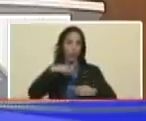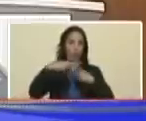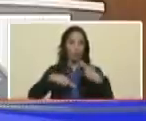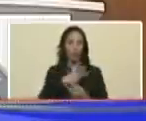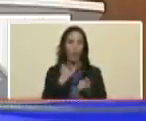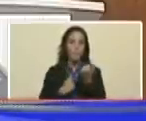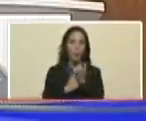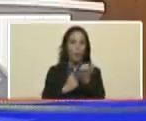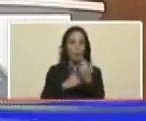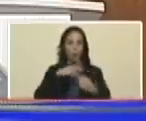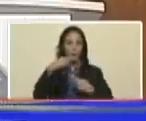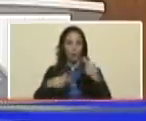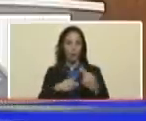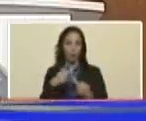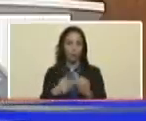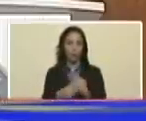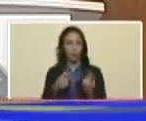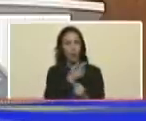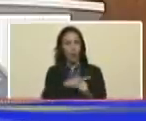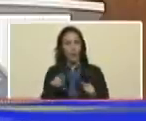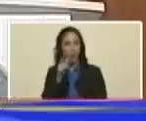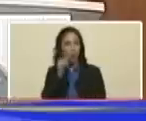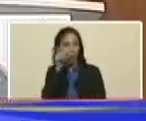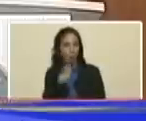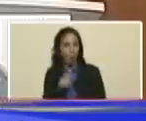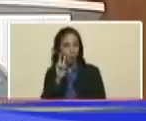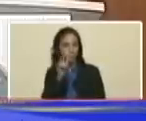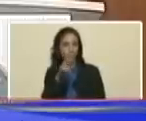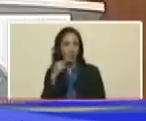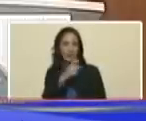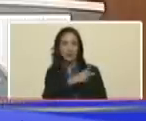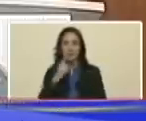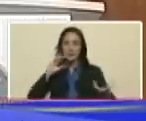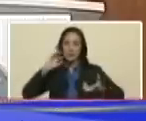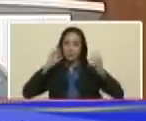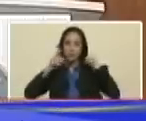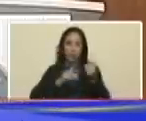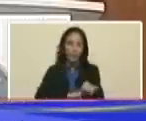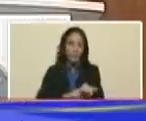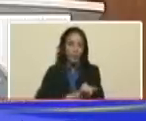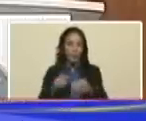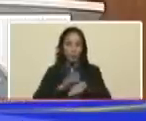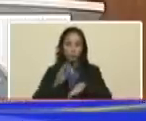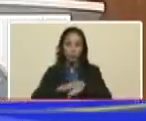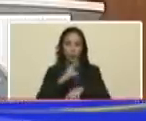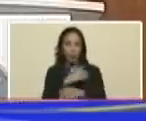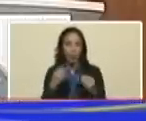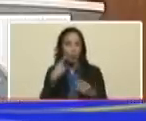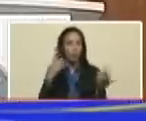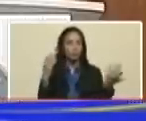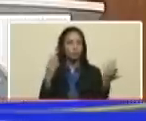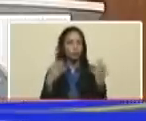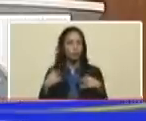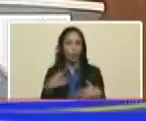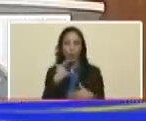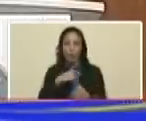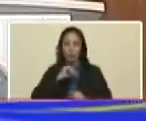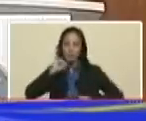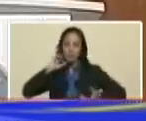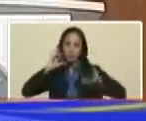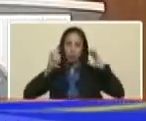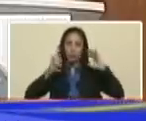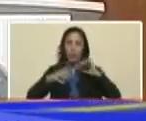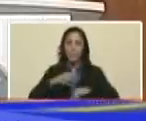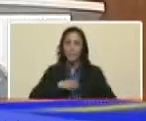la traición que se escondía detrás de una máscara roja rojita. Lo indignaba, brutalmente